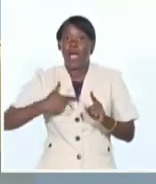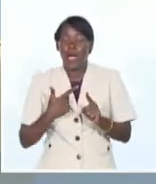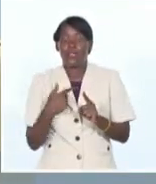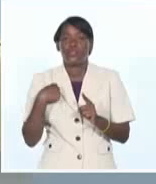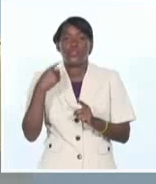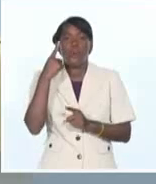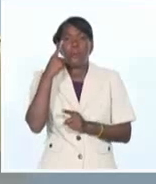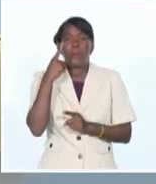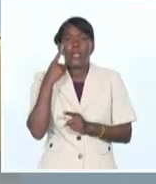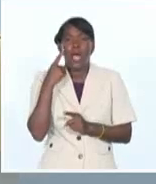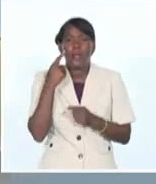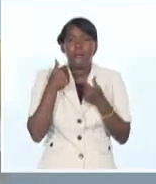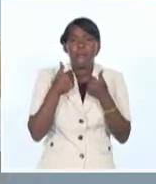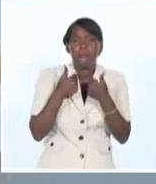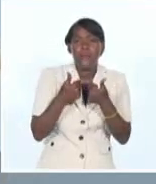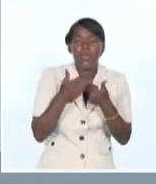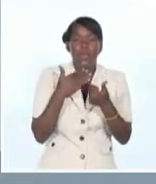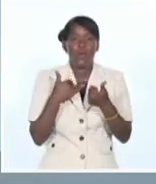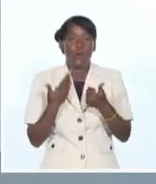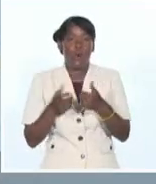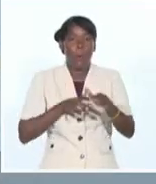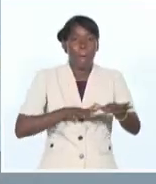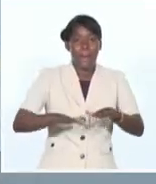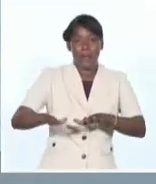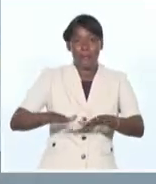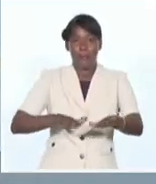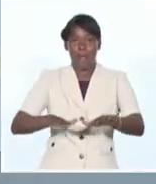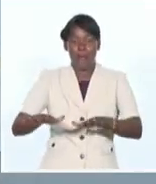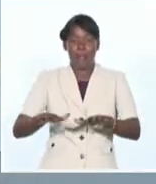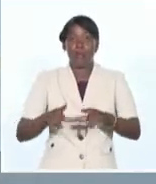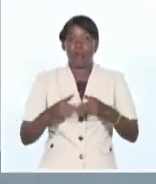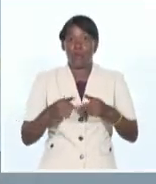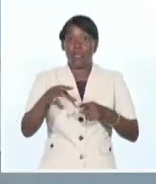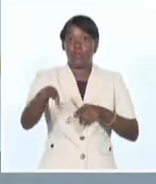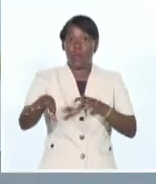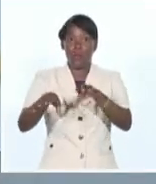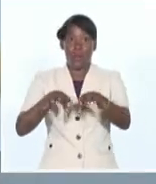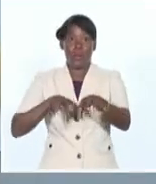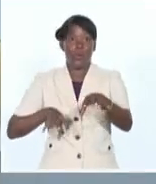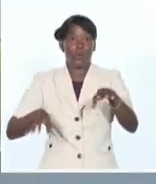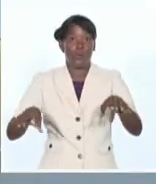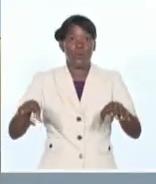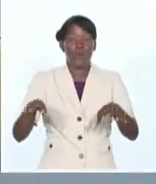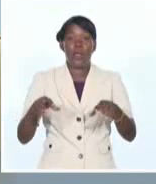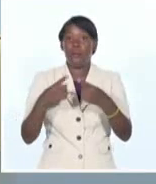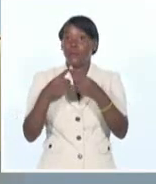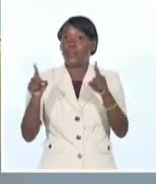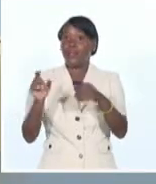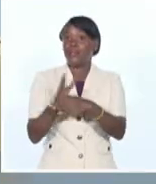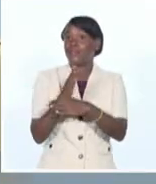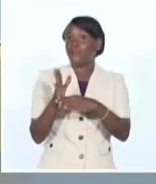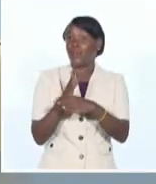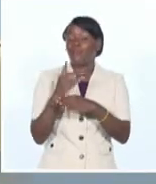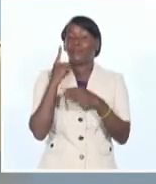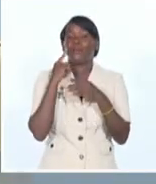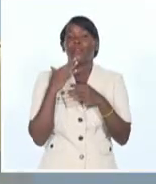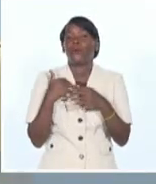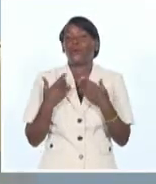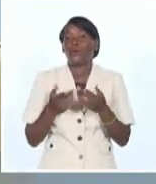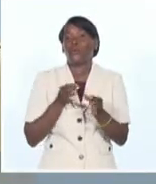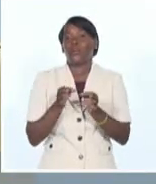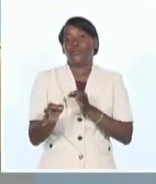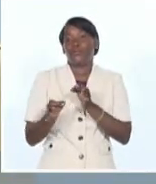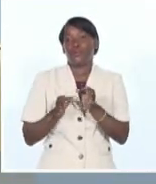logramos enriquecer la proyección cultural de los territorios a partir de lo que hoy nosotros estamos egresando con una alta